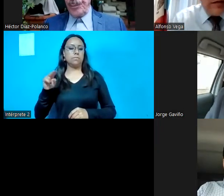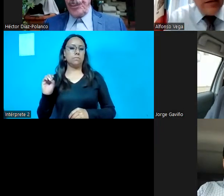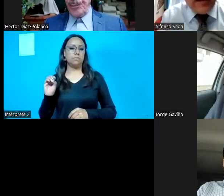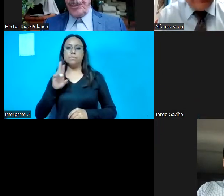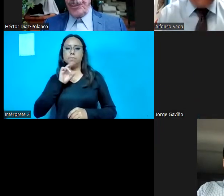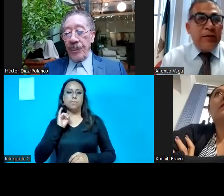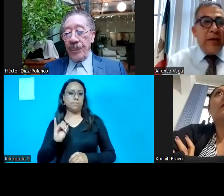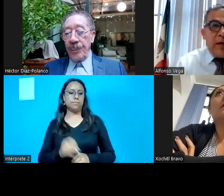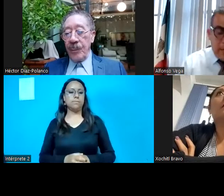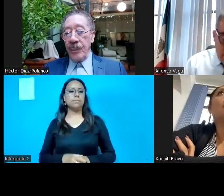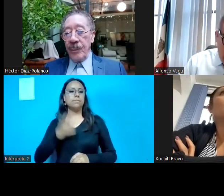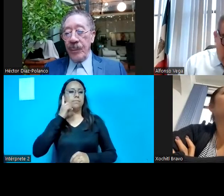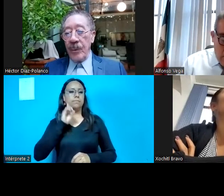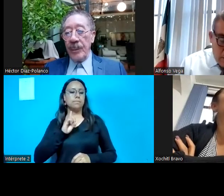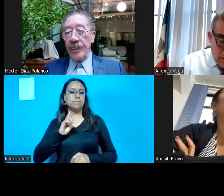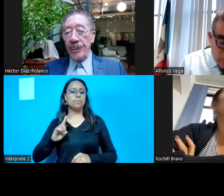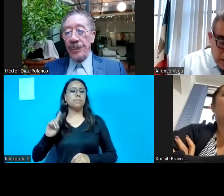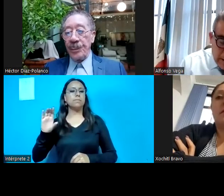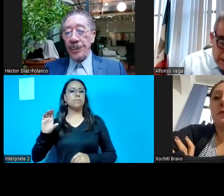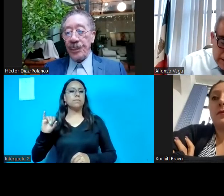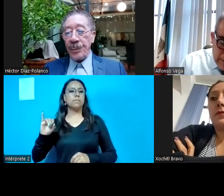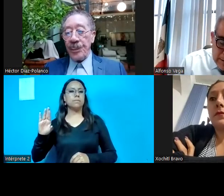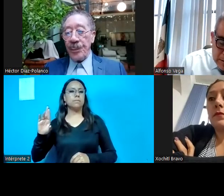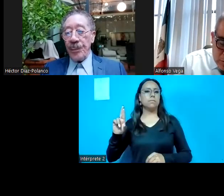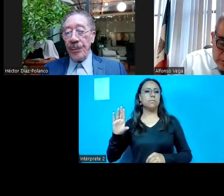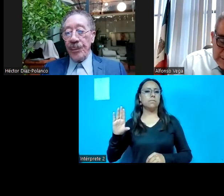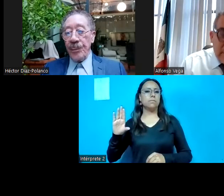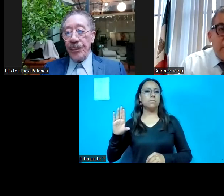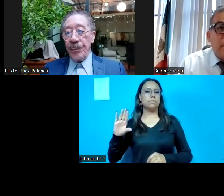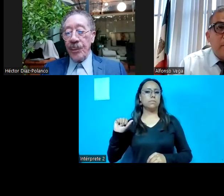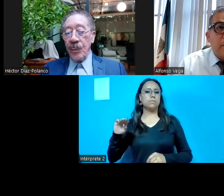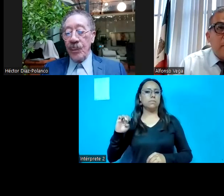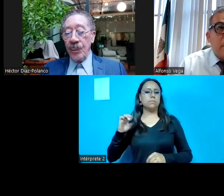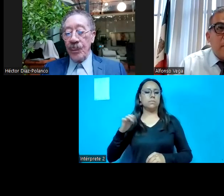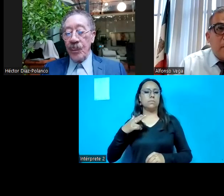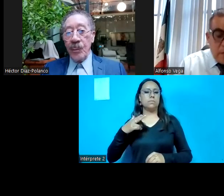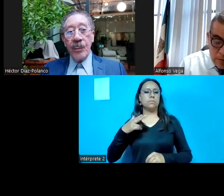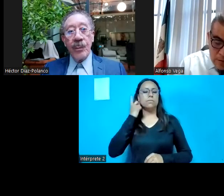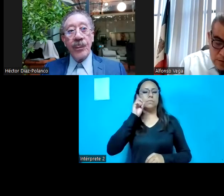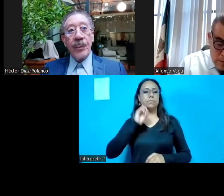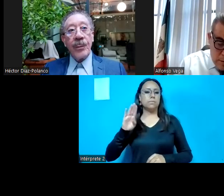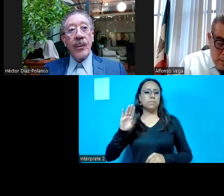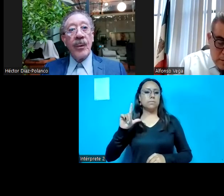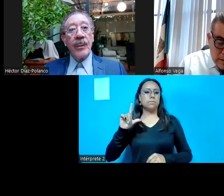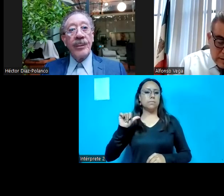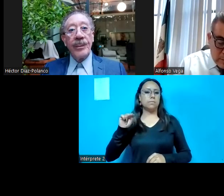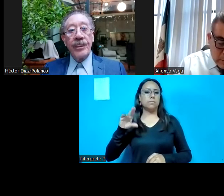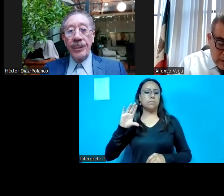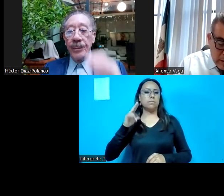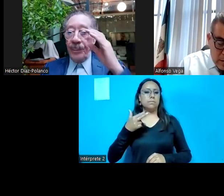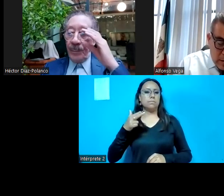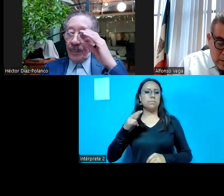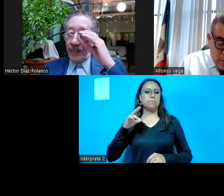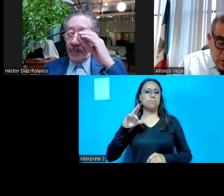Diputada Circe Camacho Bastida. Diputada Blanca Elizabeth Sánchez González. Elizabeth Sánchez, a favor. Gracias,